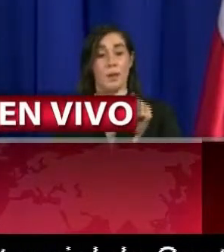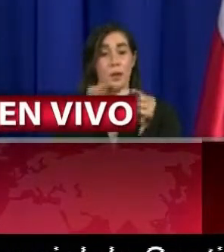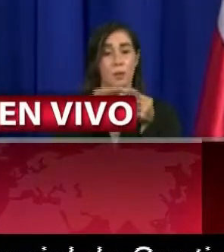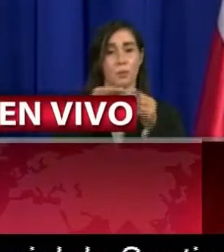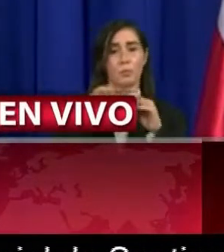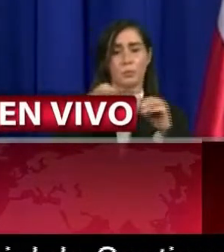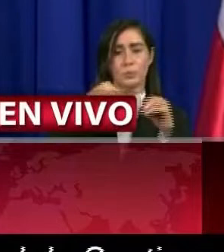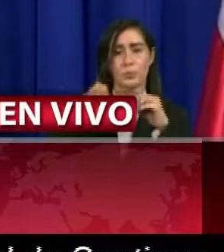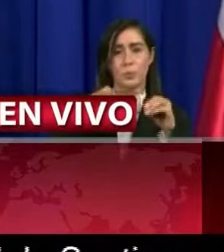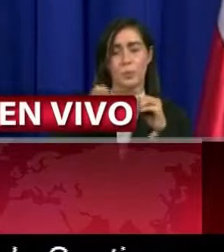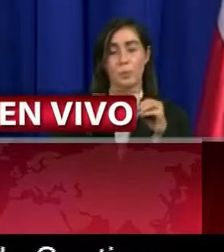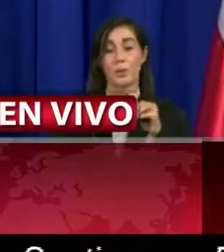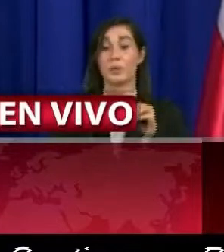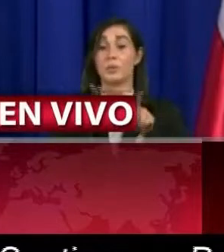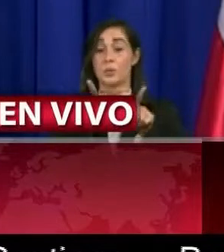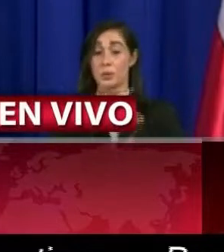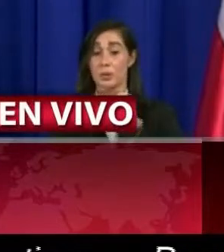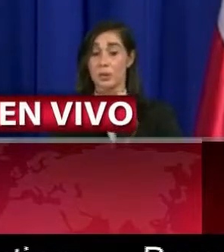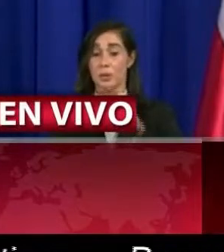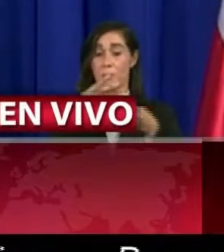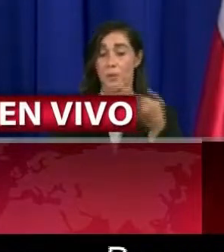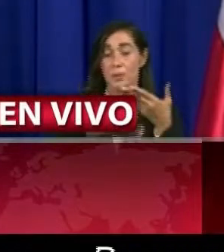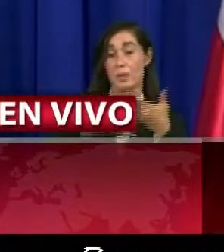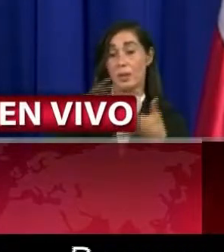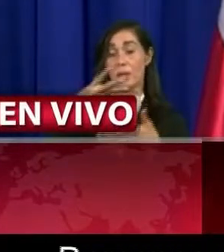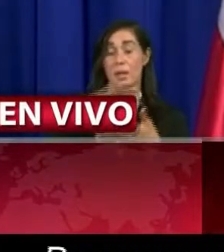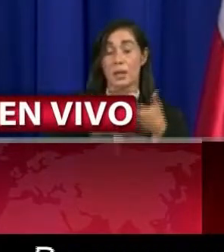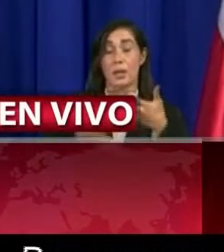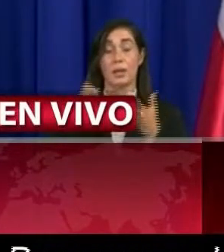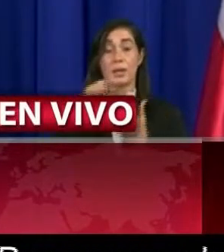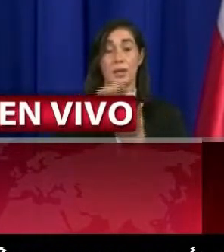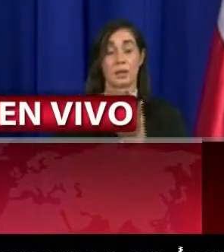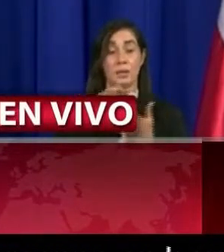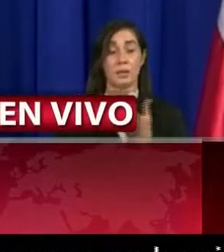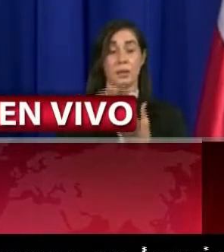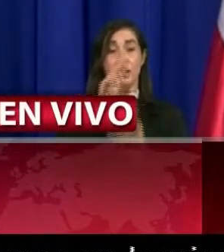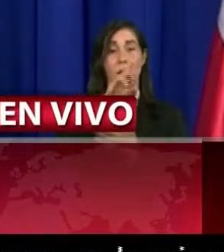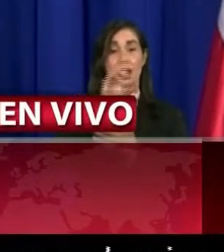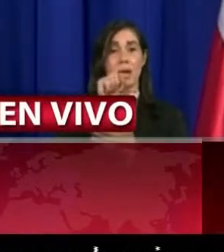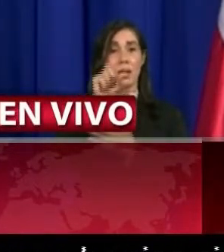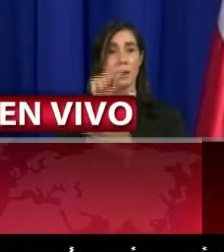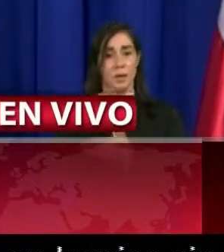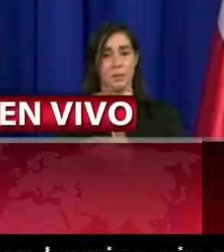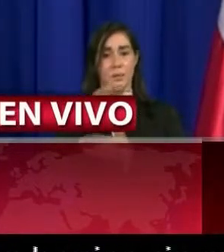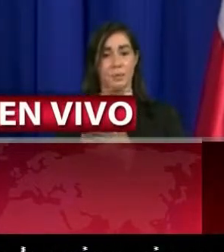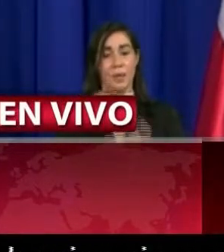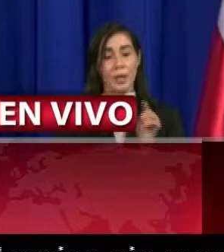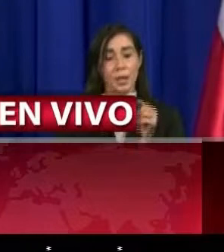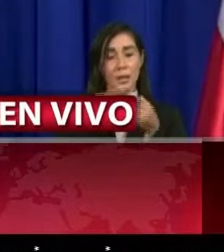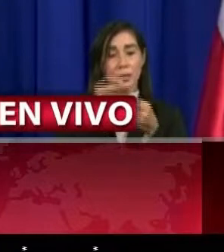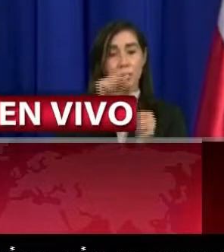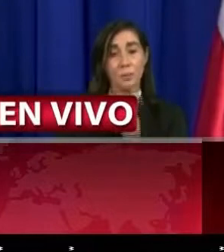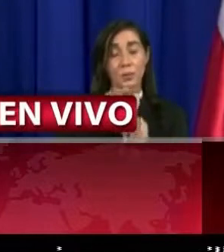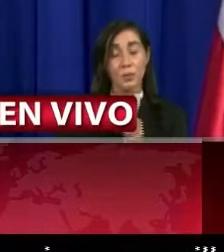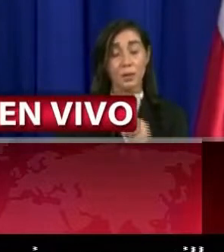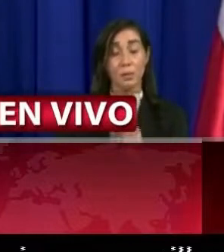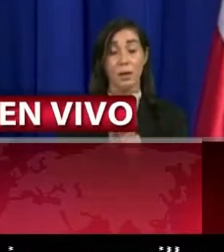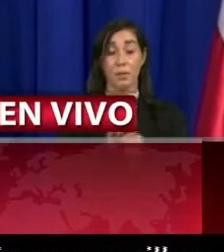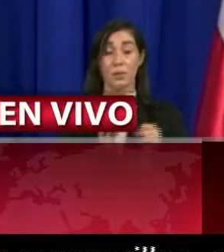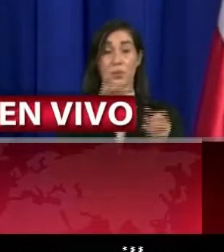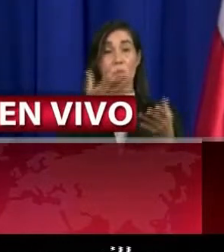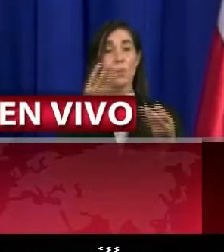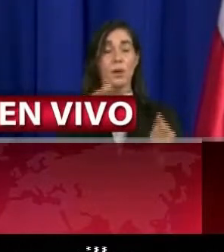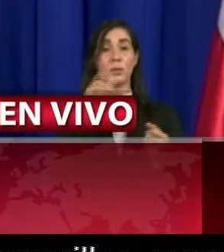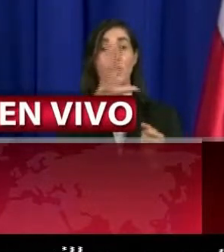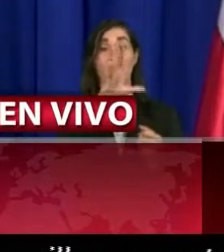comercios que forman parte de la Red de Abastecimiento Social, la RAS, quienes representan más de